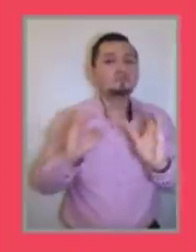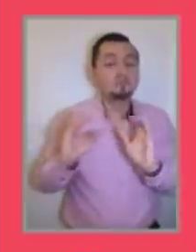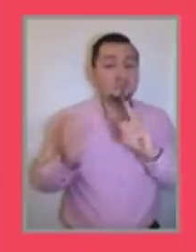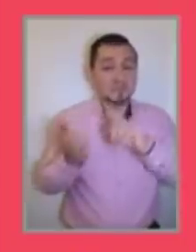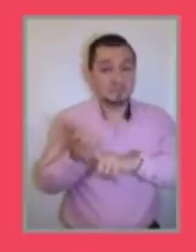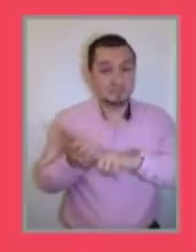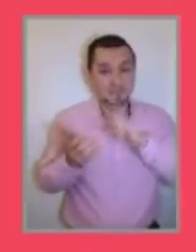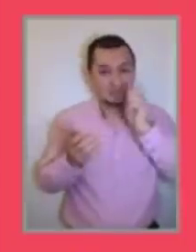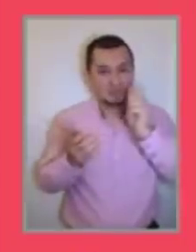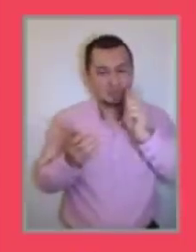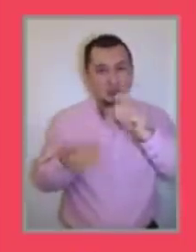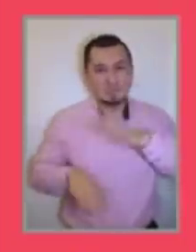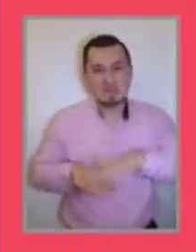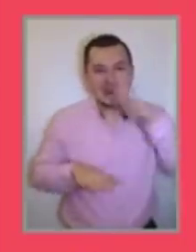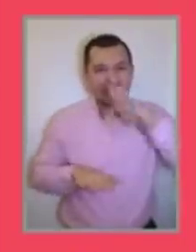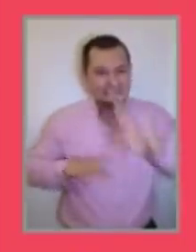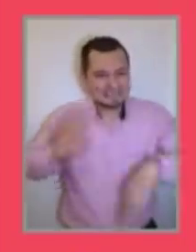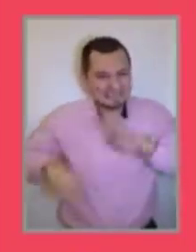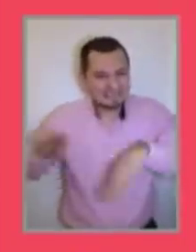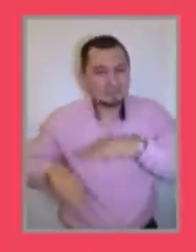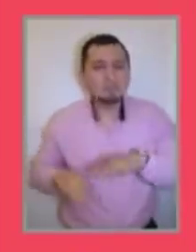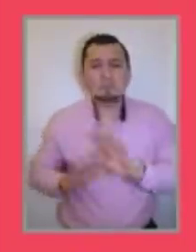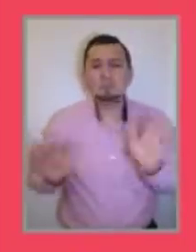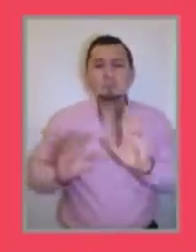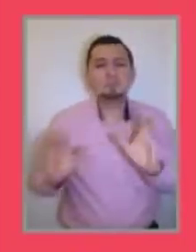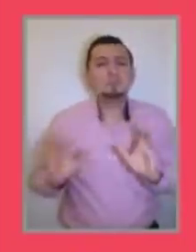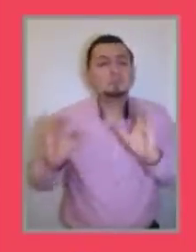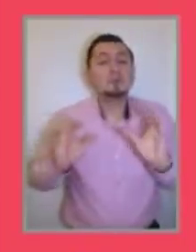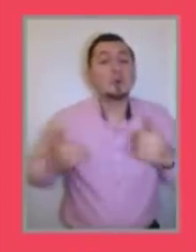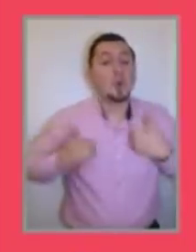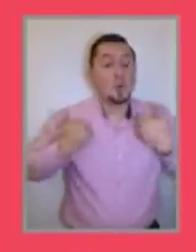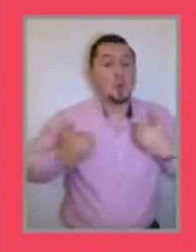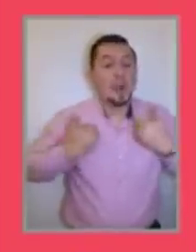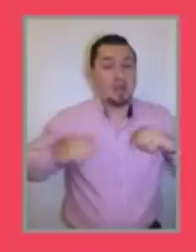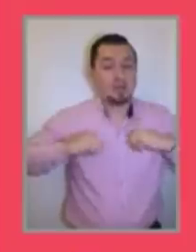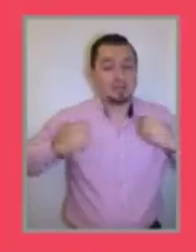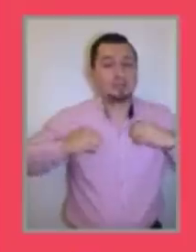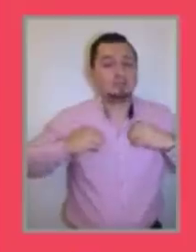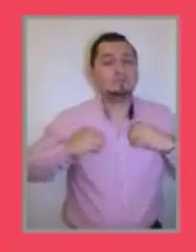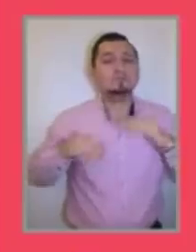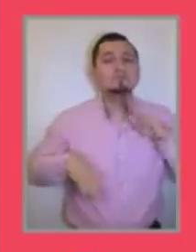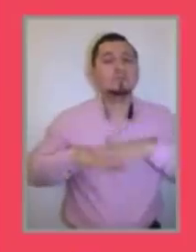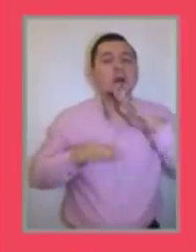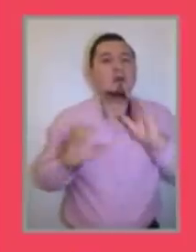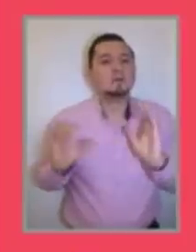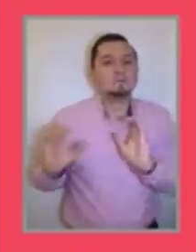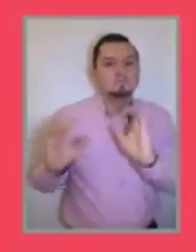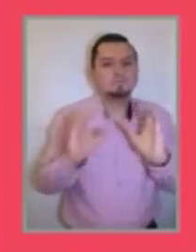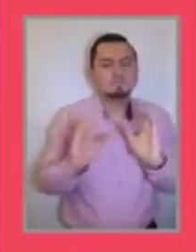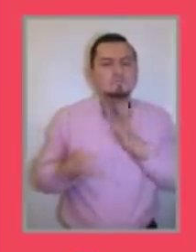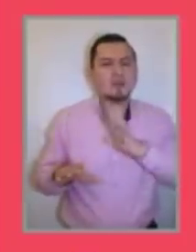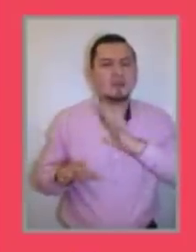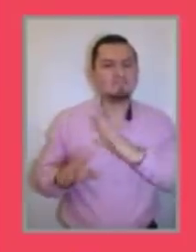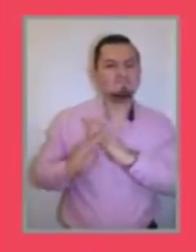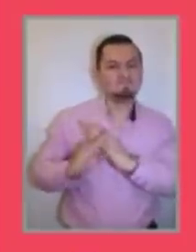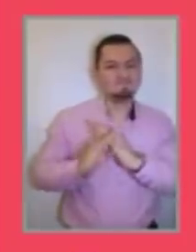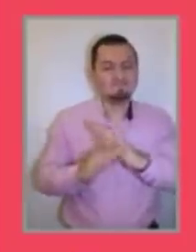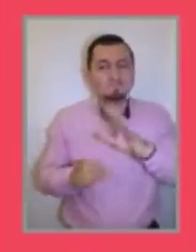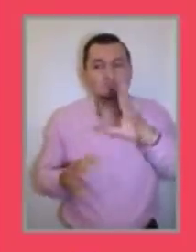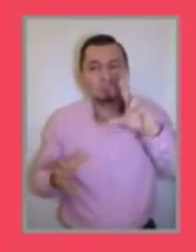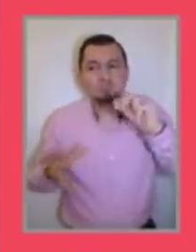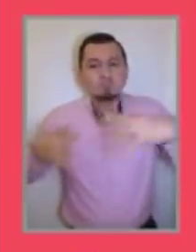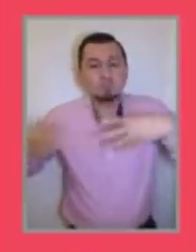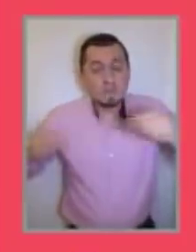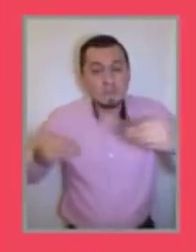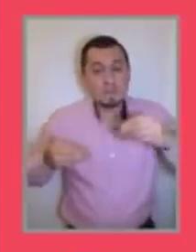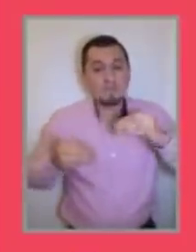no ha representado un riesgo muy fuerte para este grupo, y que también hay que decirlo, también el consenso